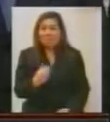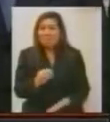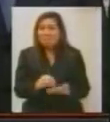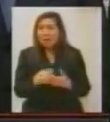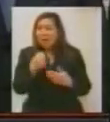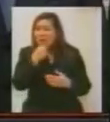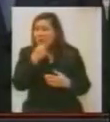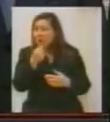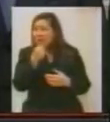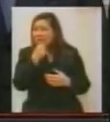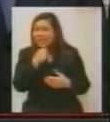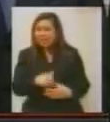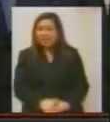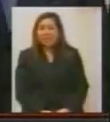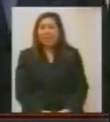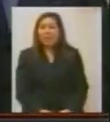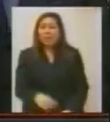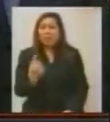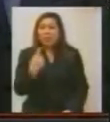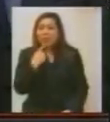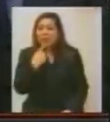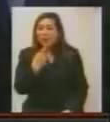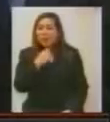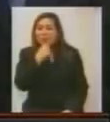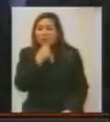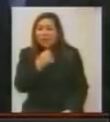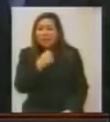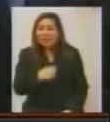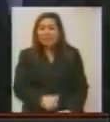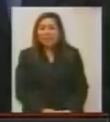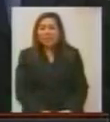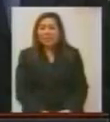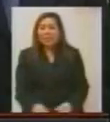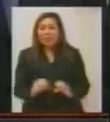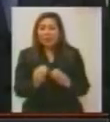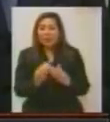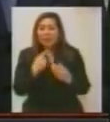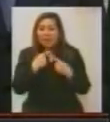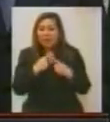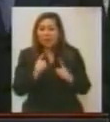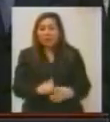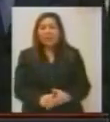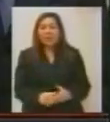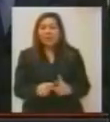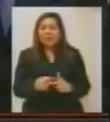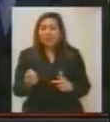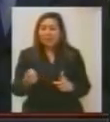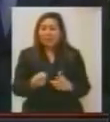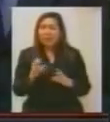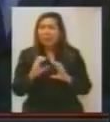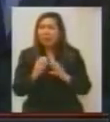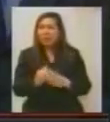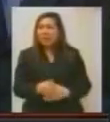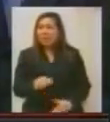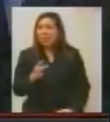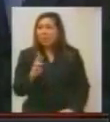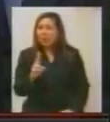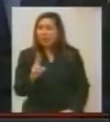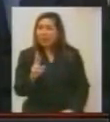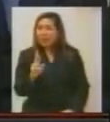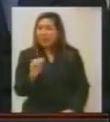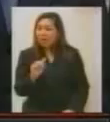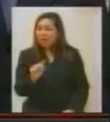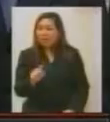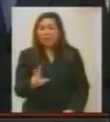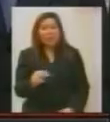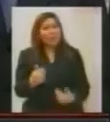noticia. Tenemos simplemente la noticia concreta de un congresista que ha anunciado su retiro. Estoy hablando del congresista Wilder Ruiz.